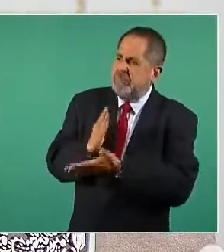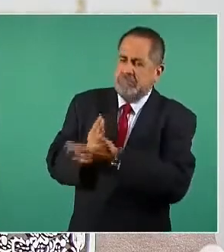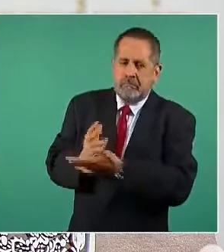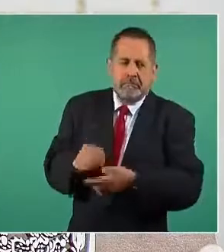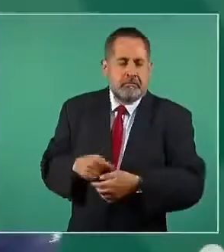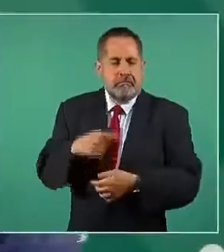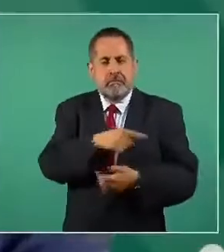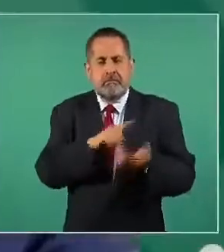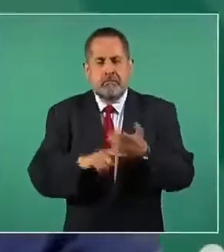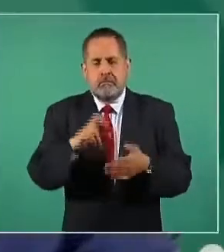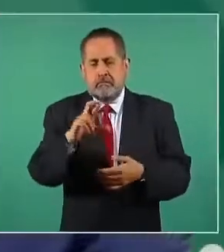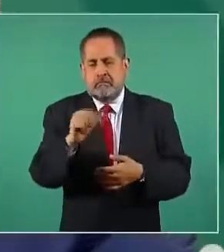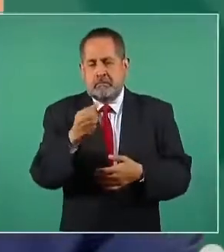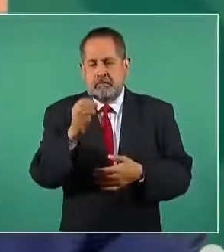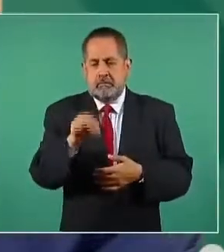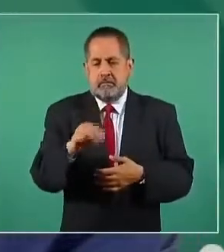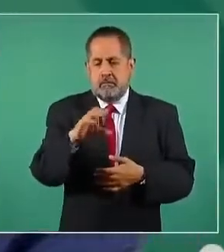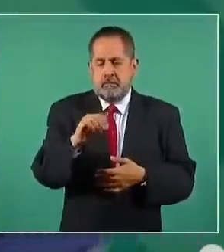Ramón Cosío,